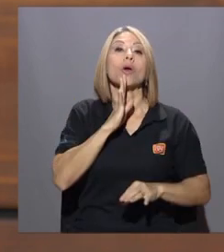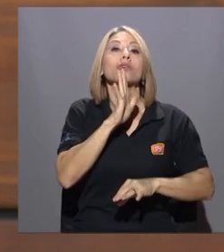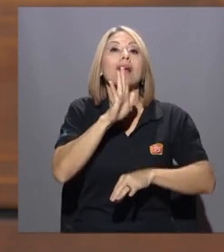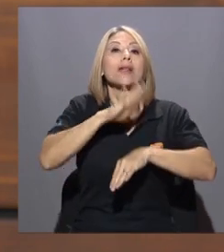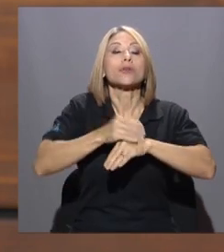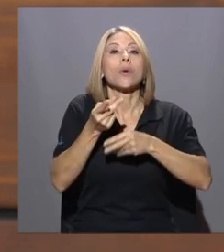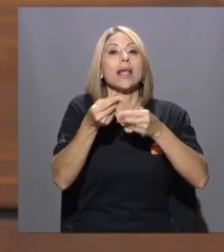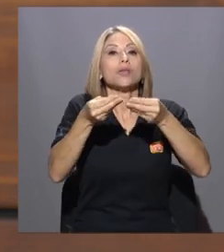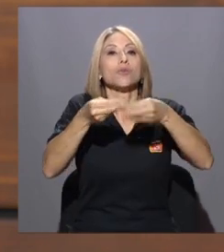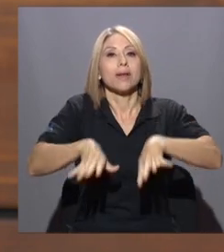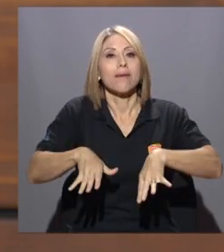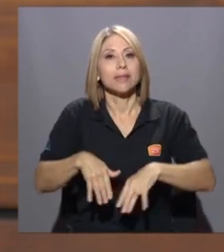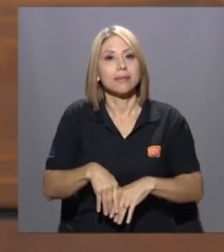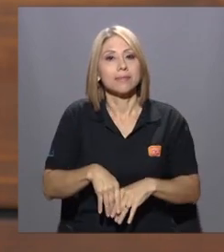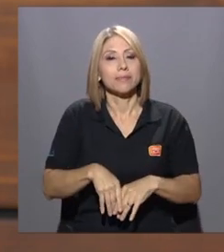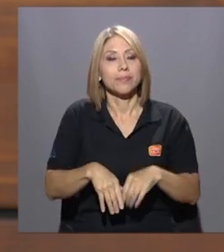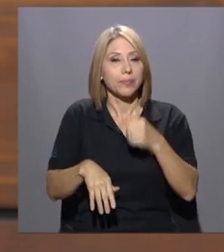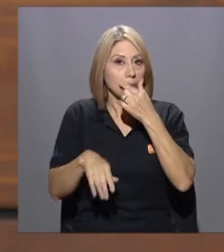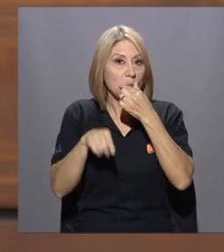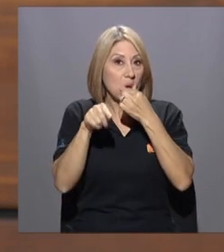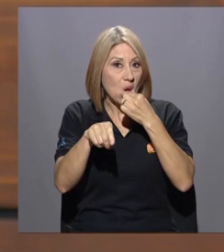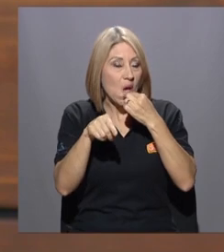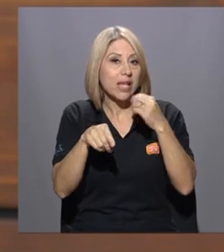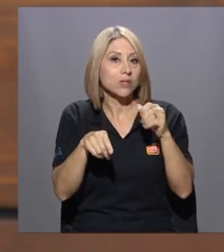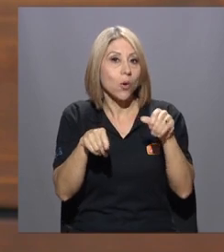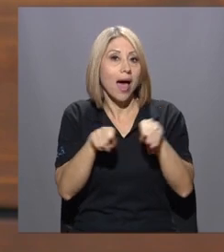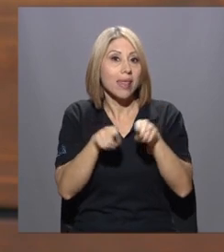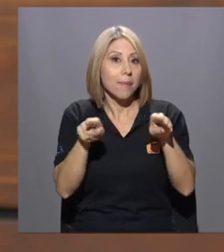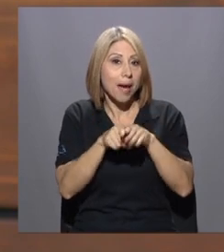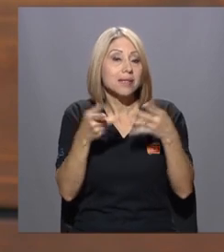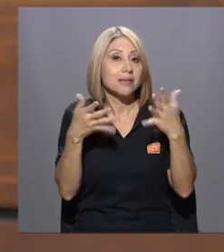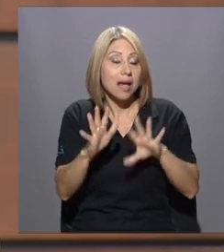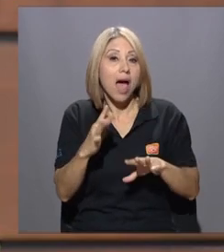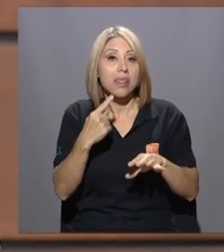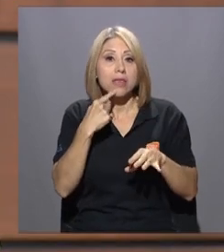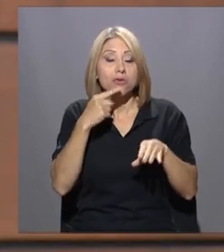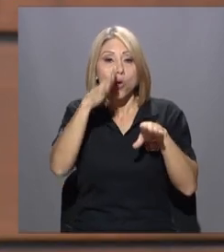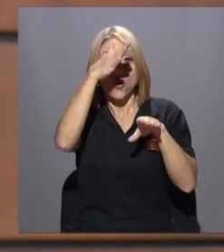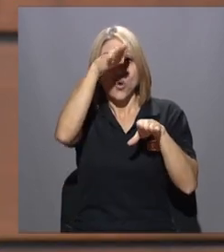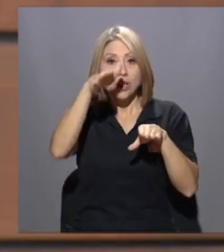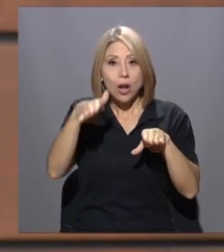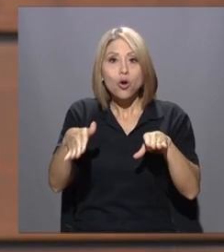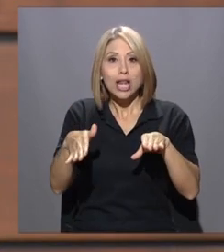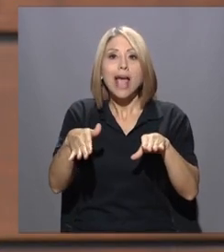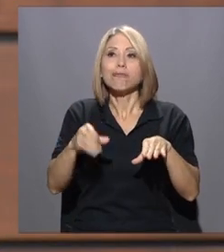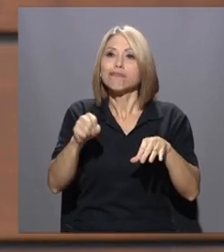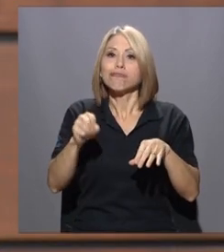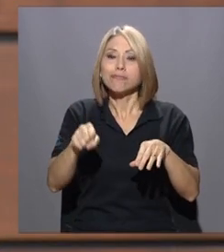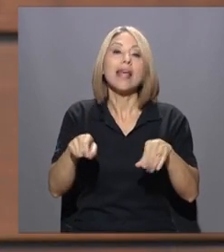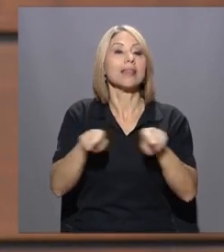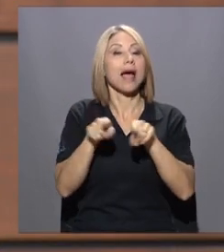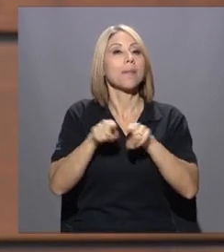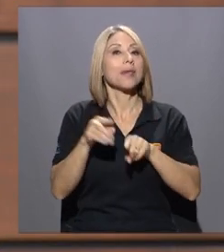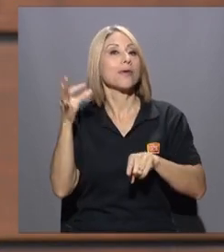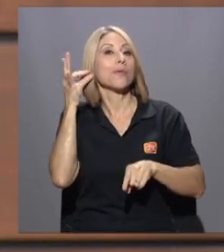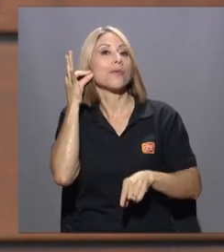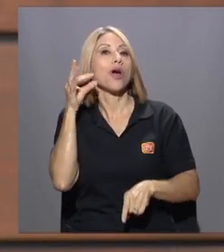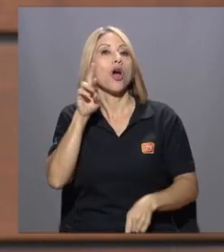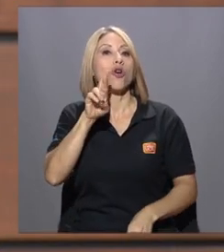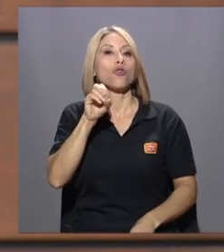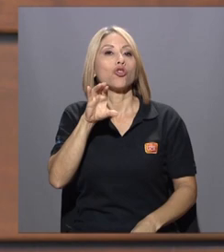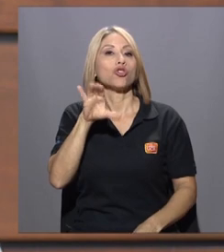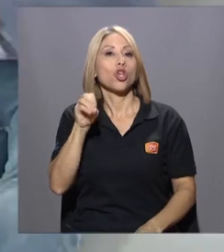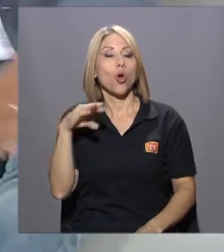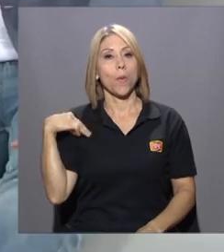Henning, esto además Contraloría lo ha refrendado y también la ministra de Hacienda, doña Rocío. ¿Están ellos